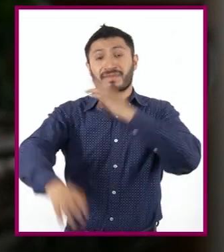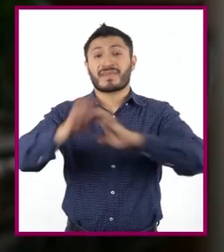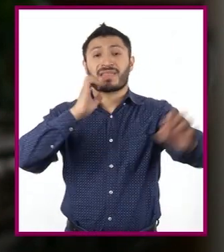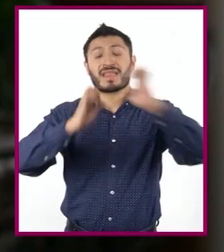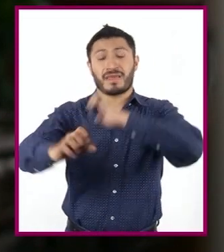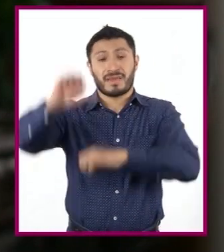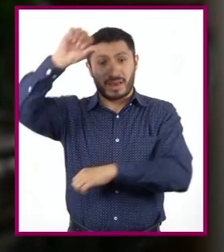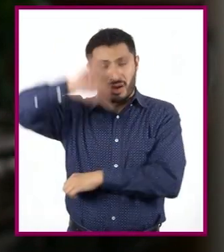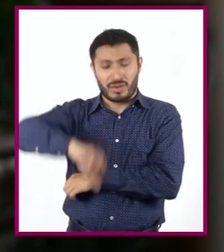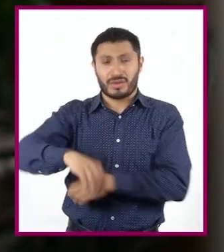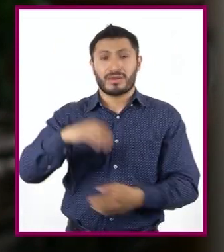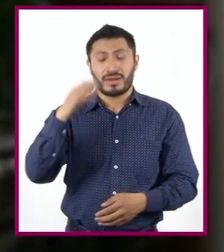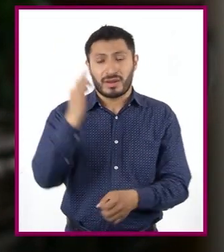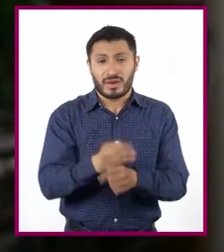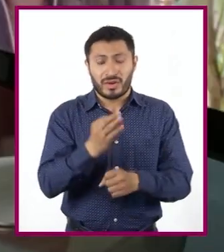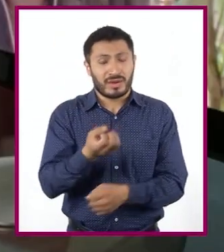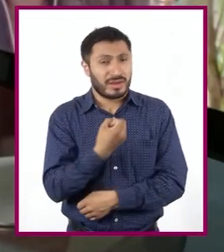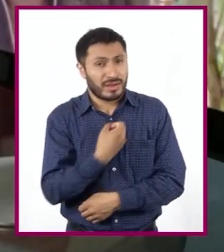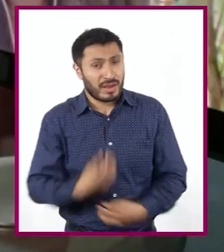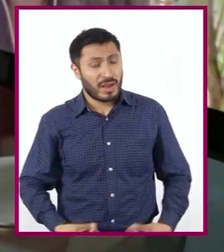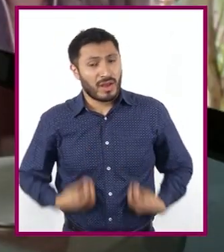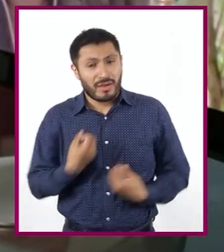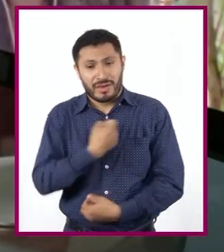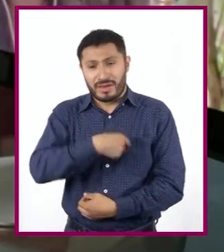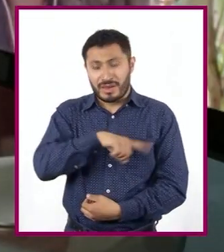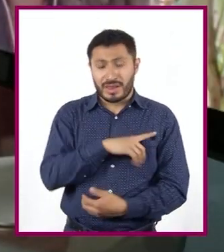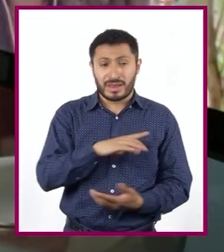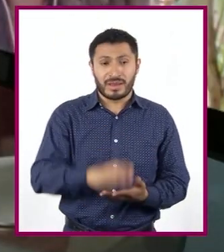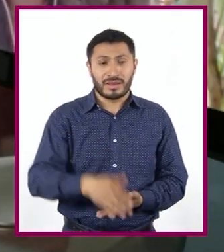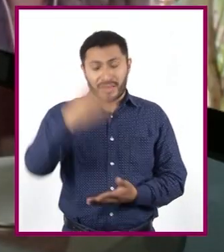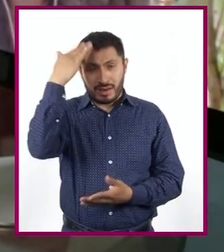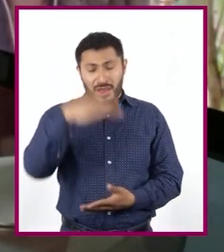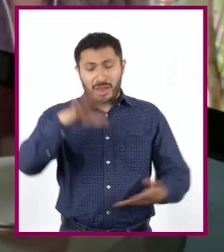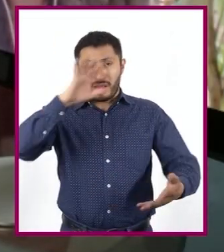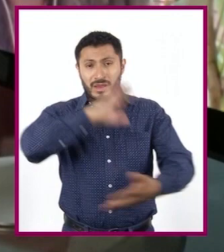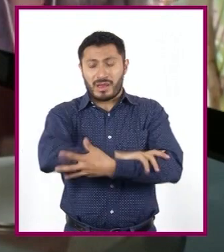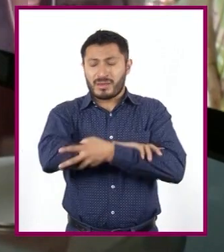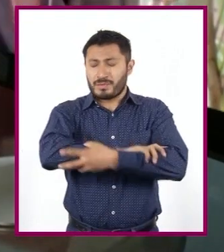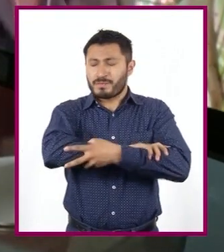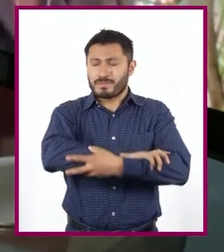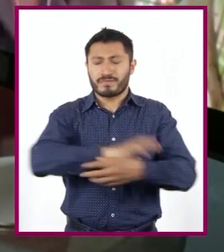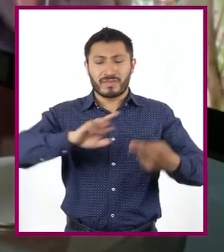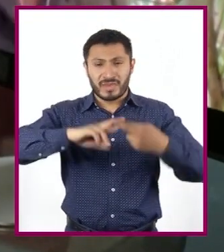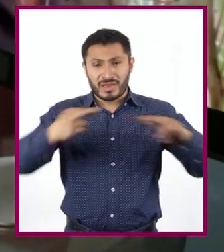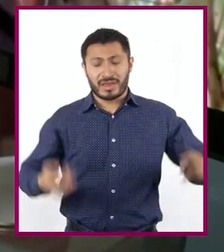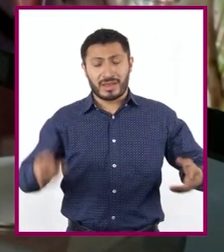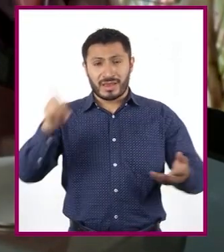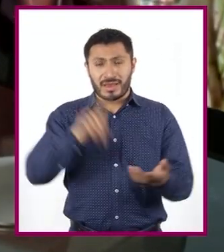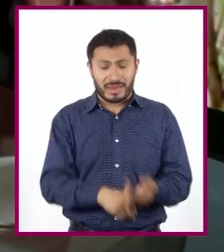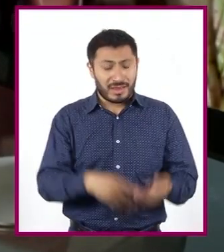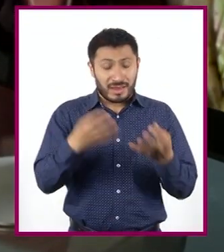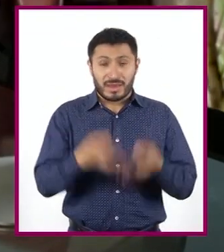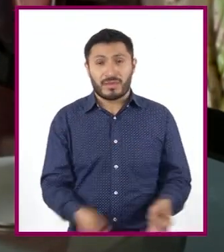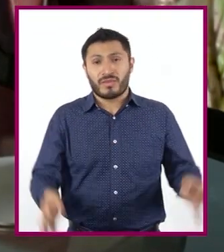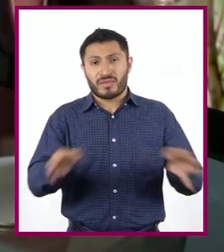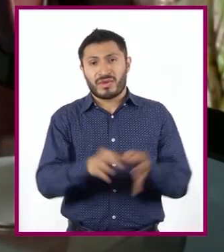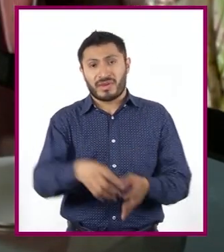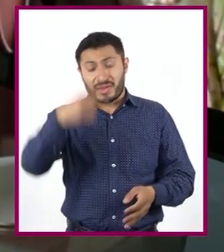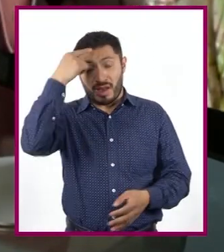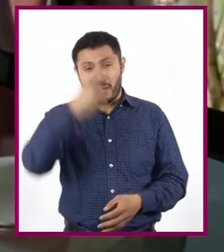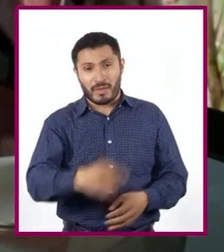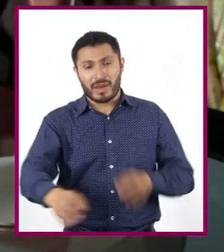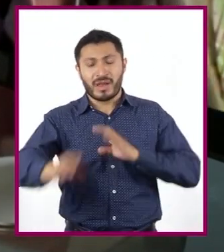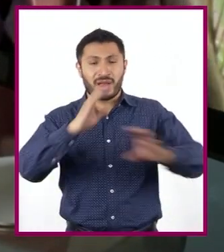sin duda alguna. Sí cambió radicalmente el concepto, ya desde la literatura misma, ya en el oficio